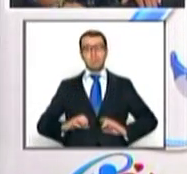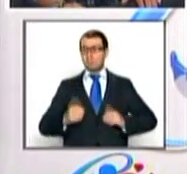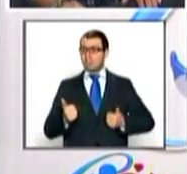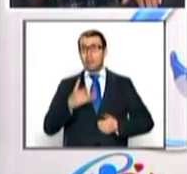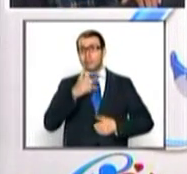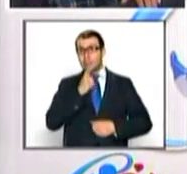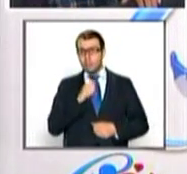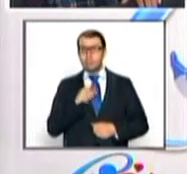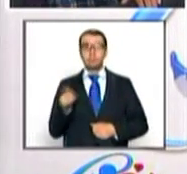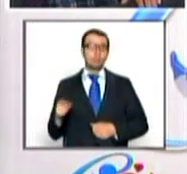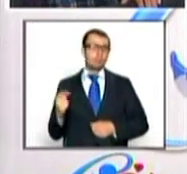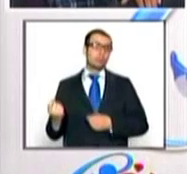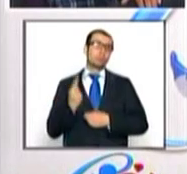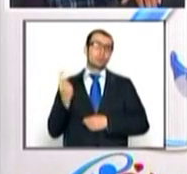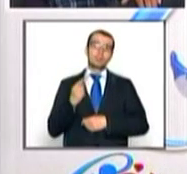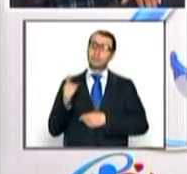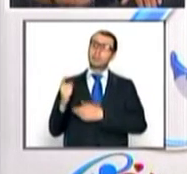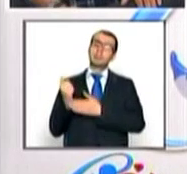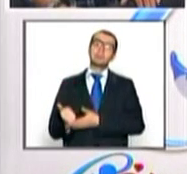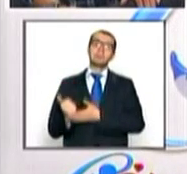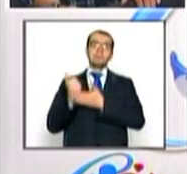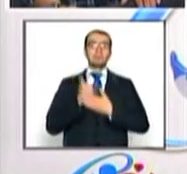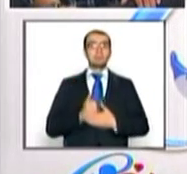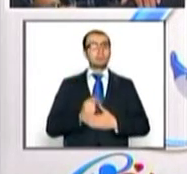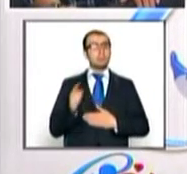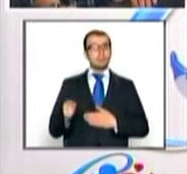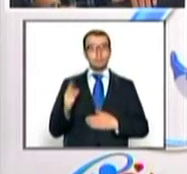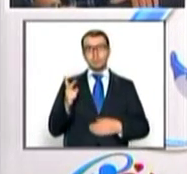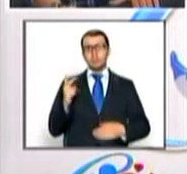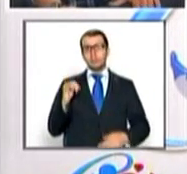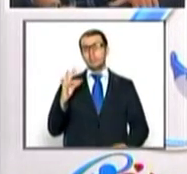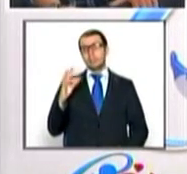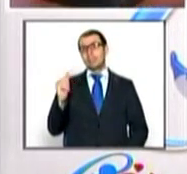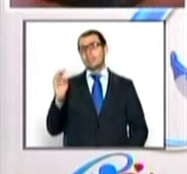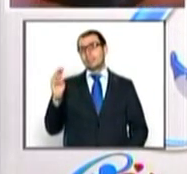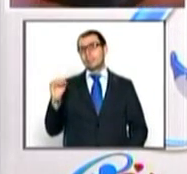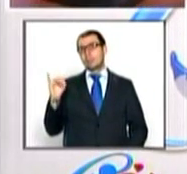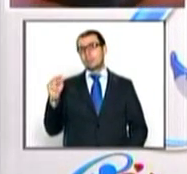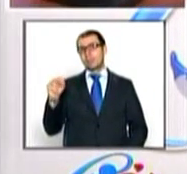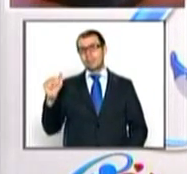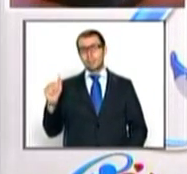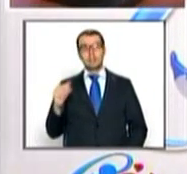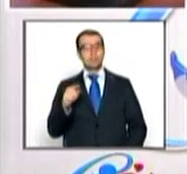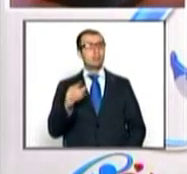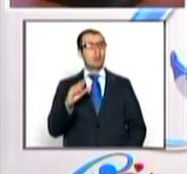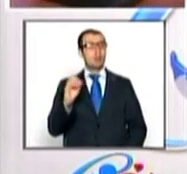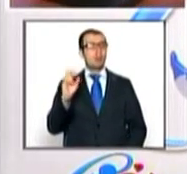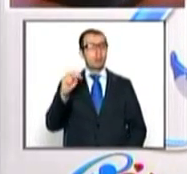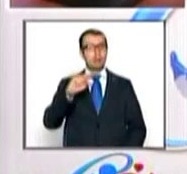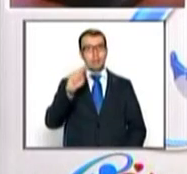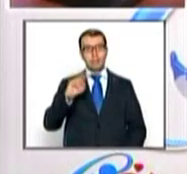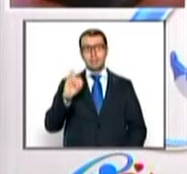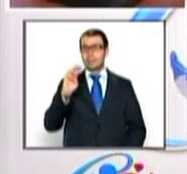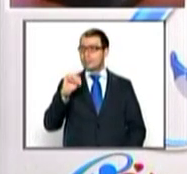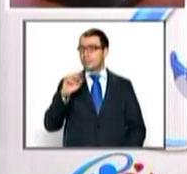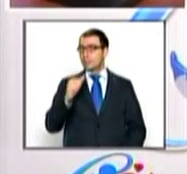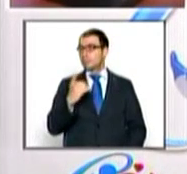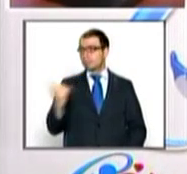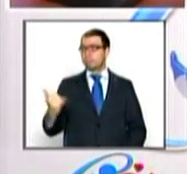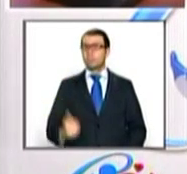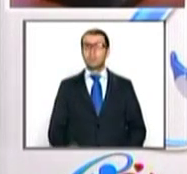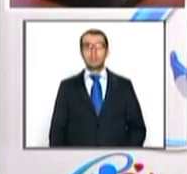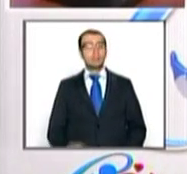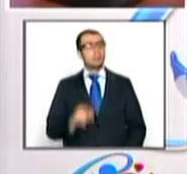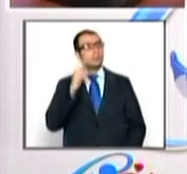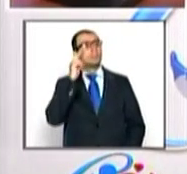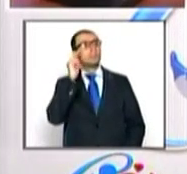pueda utilizar son esas llaves maestras que son las vitaminas y las coenzimas. Ven ustedes ahí lo natural,